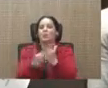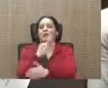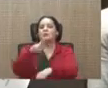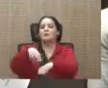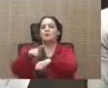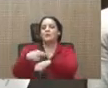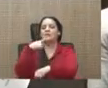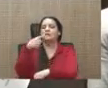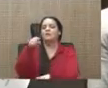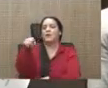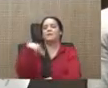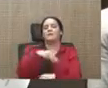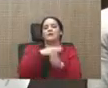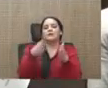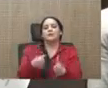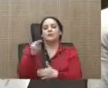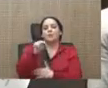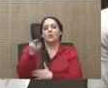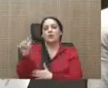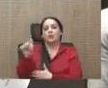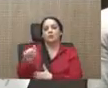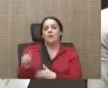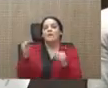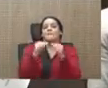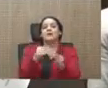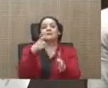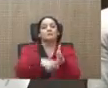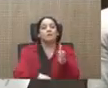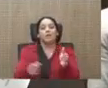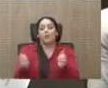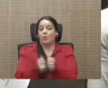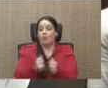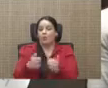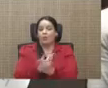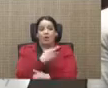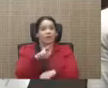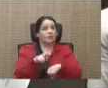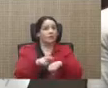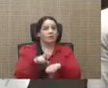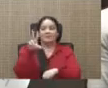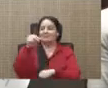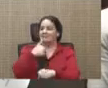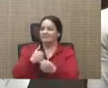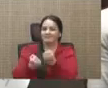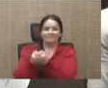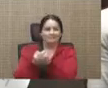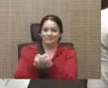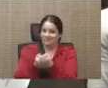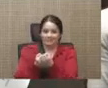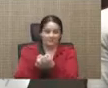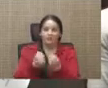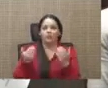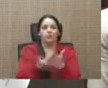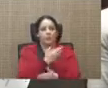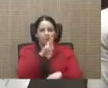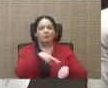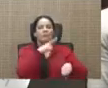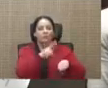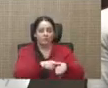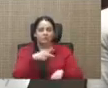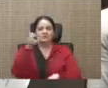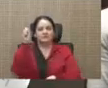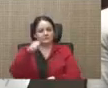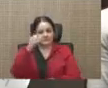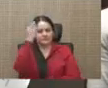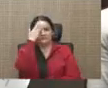Nogui Acosta, para más impuestos con Nueva República no cuenten. Más bien, en Nueva República estamos convencidos que es